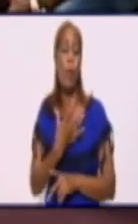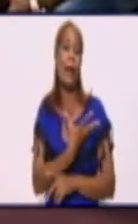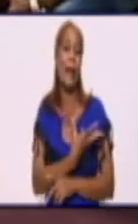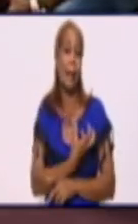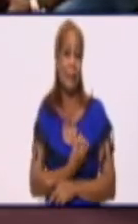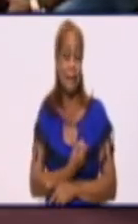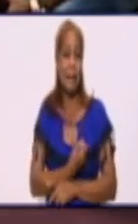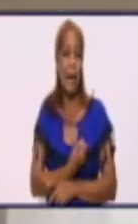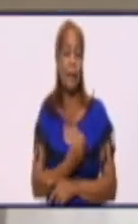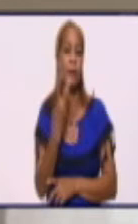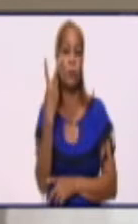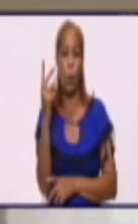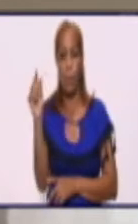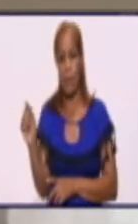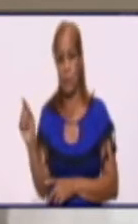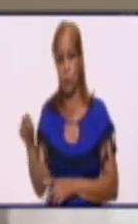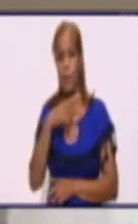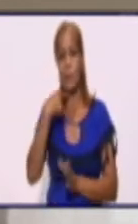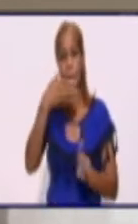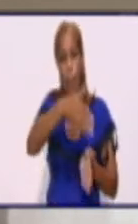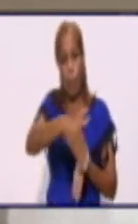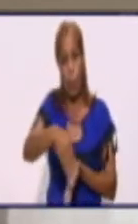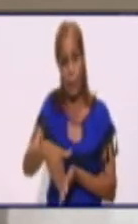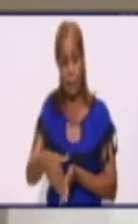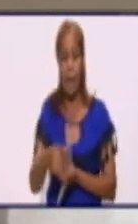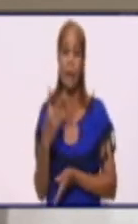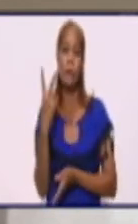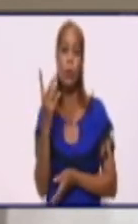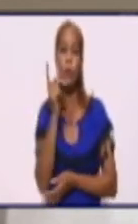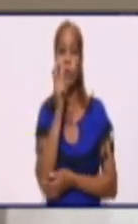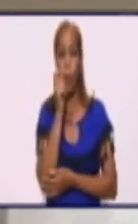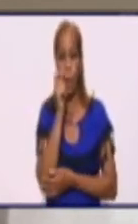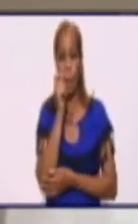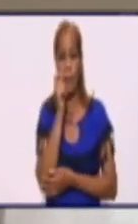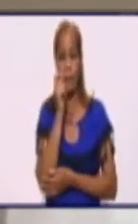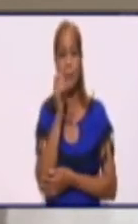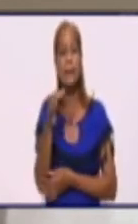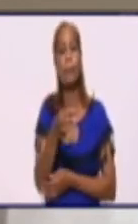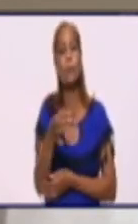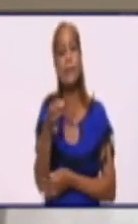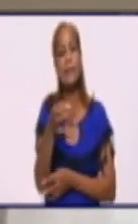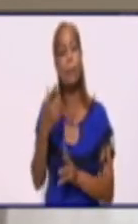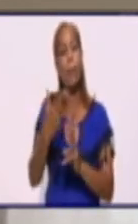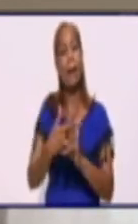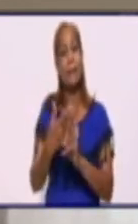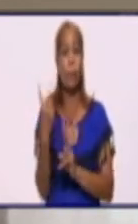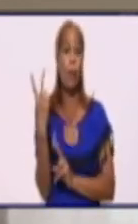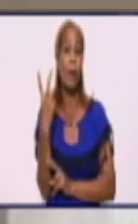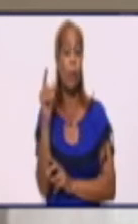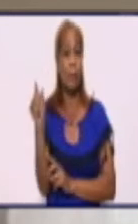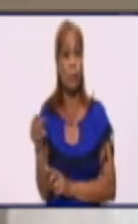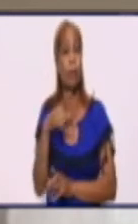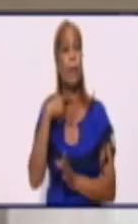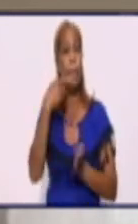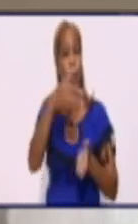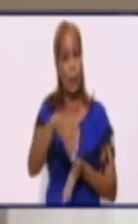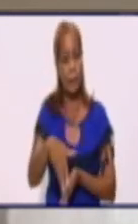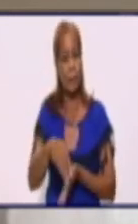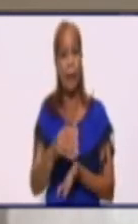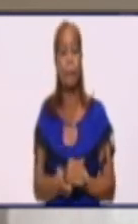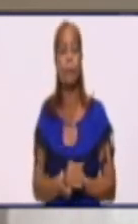2 personas, los 2 del sexo masculino, del municipio Bayamo los 2.